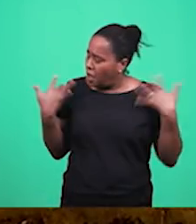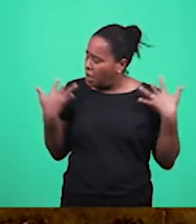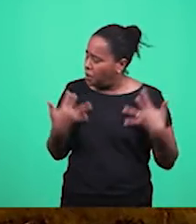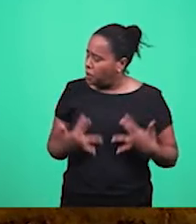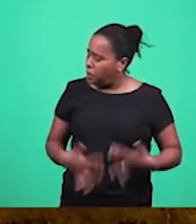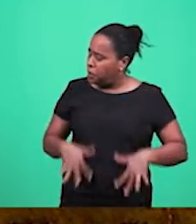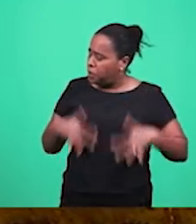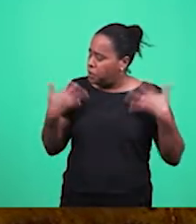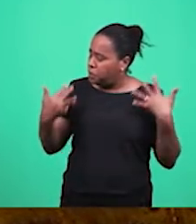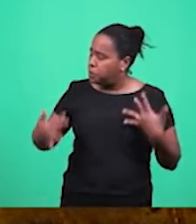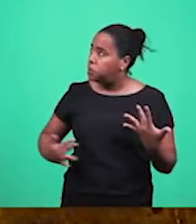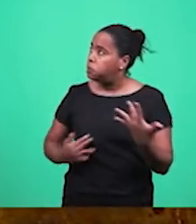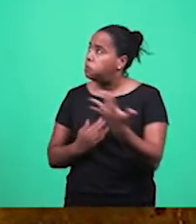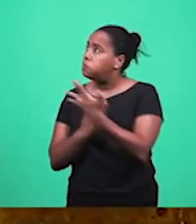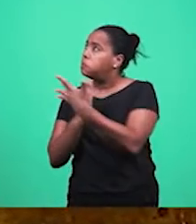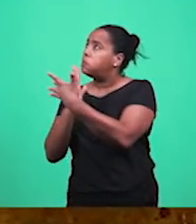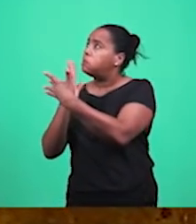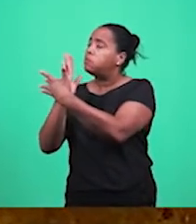y